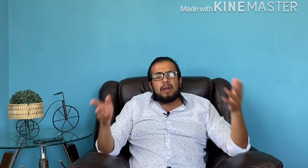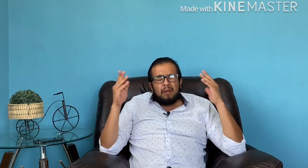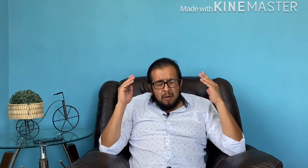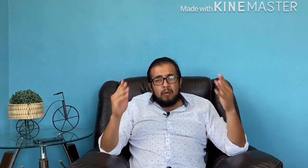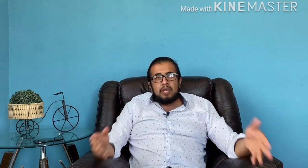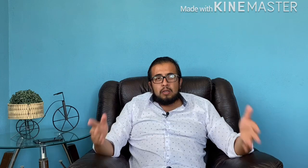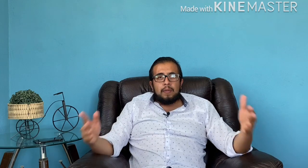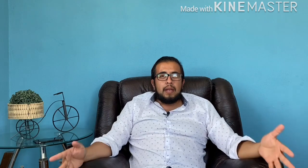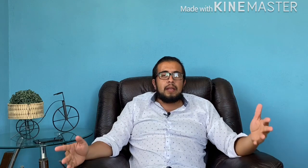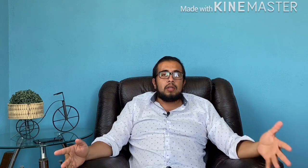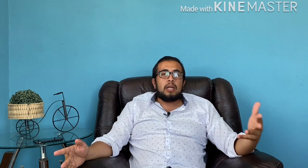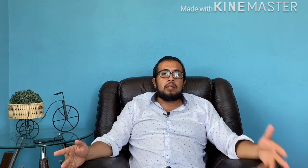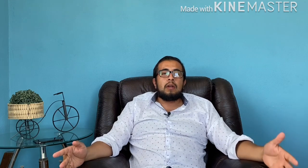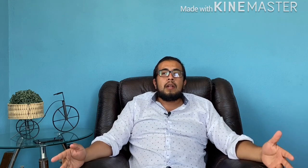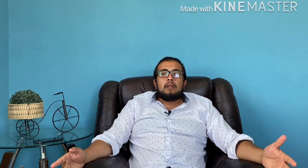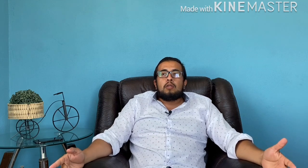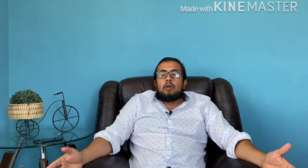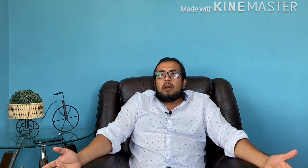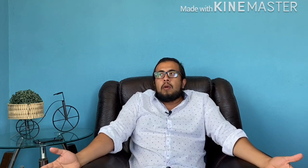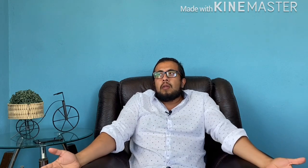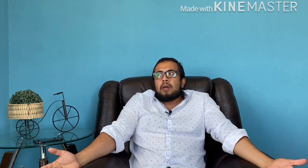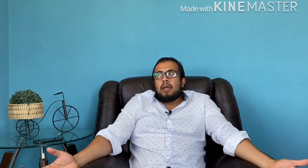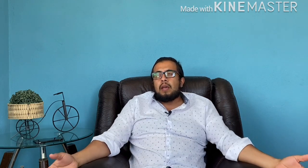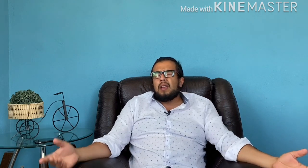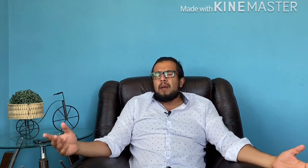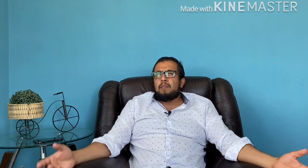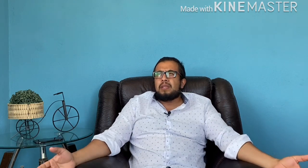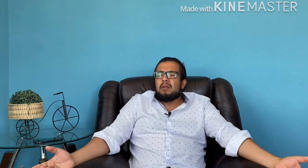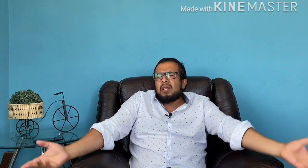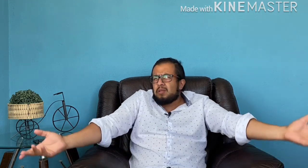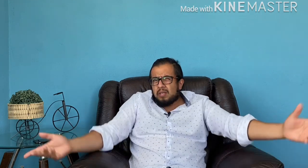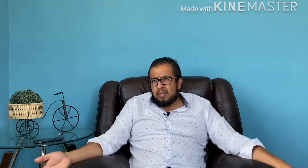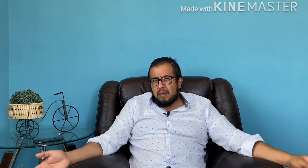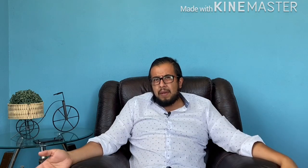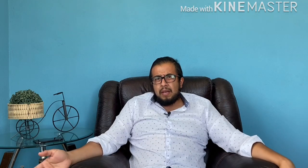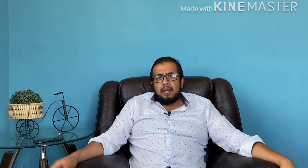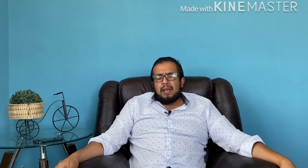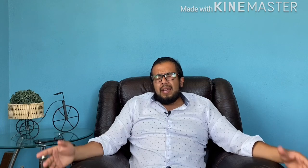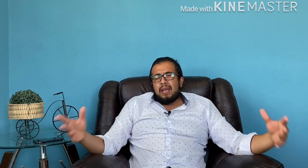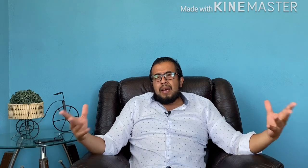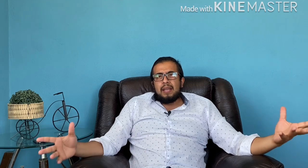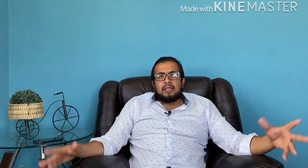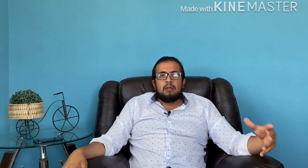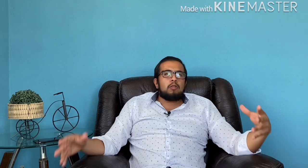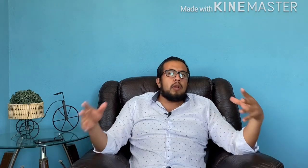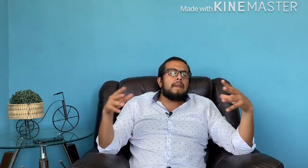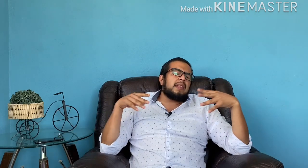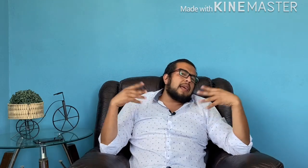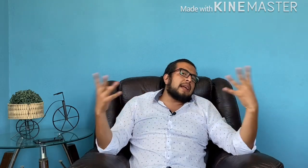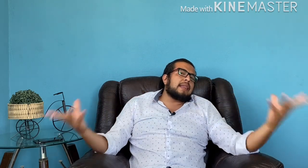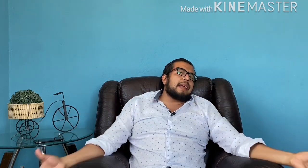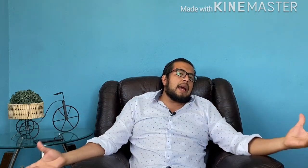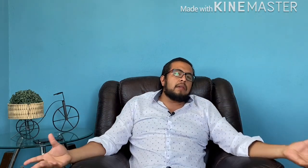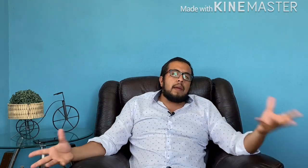López Obrador lo hizo bien en esta ocasión. Yo recuerdo que pues en otras ocasiones también he agradecido, no